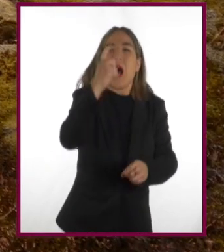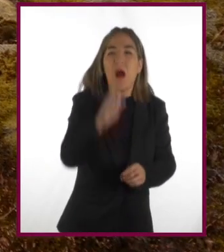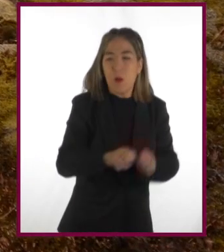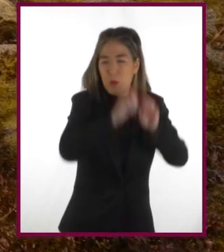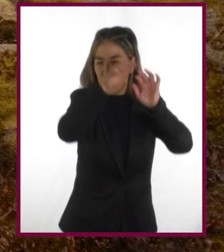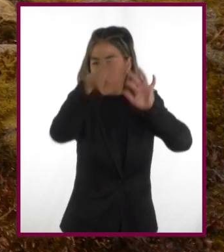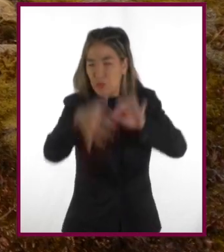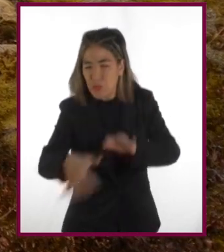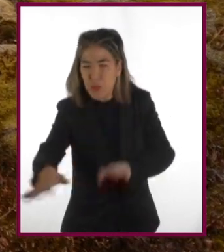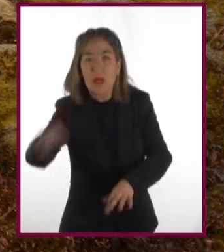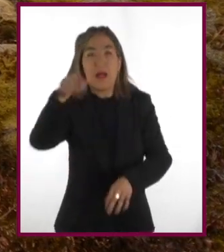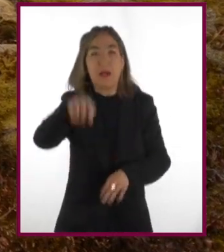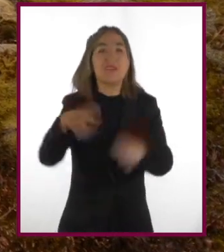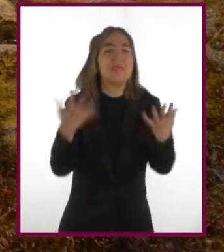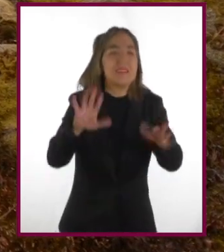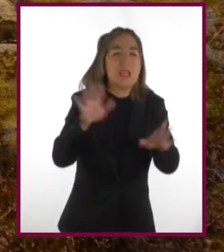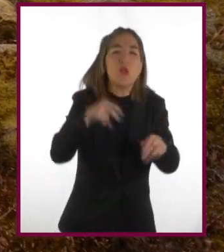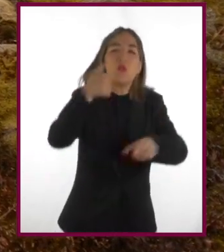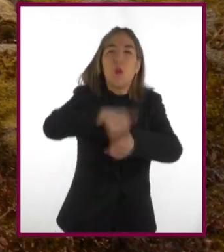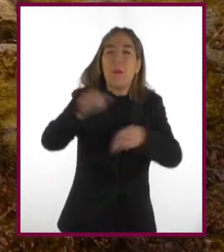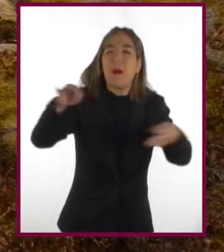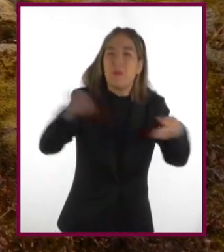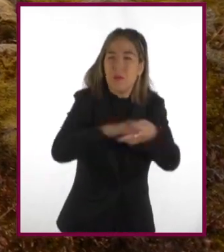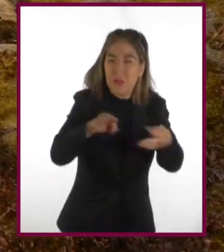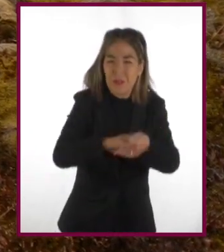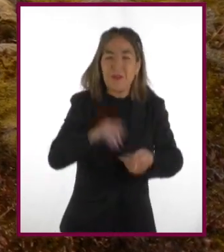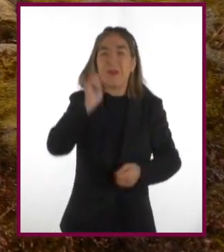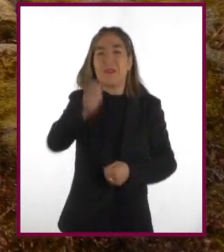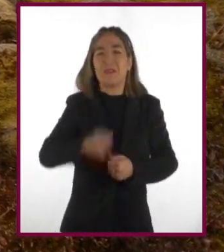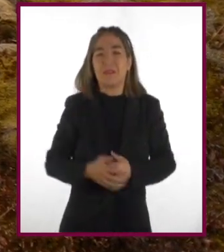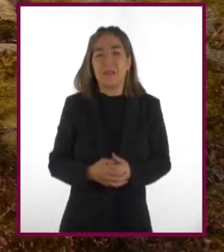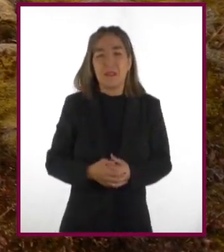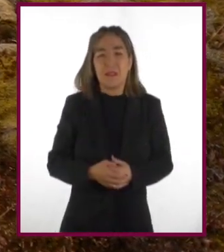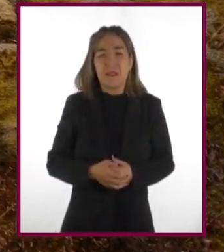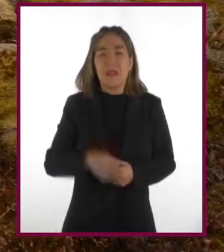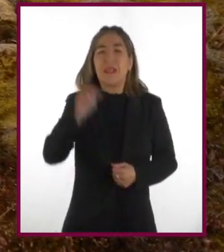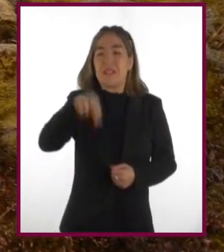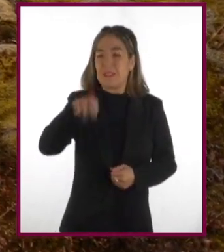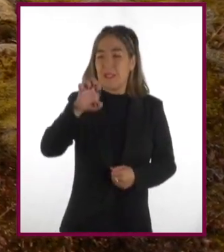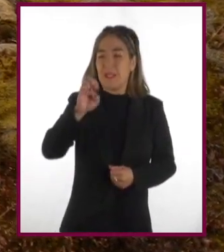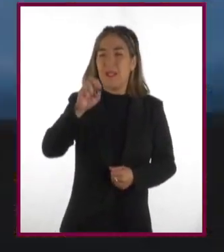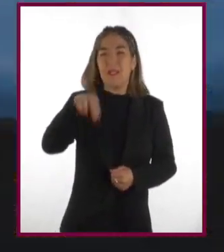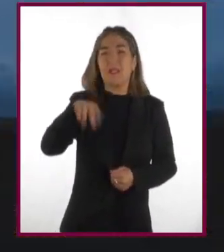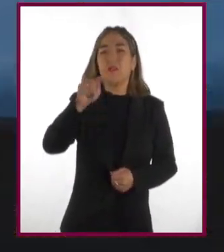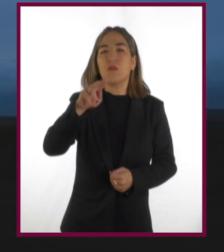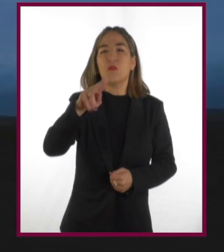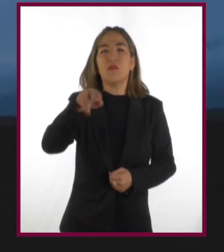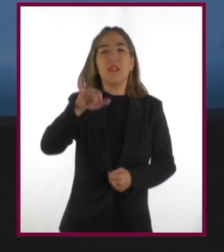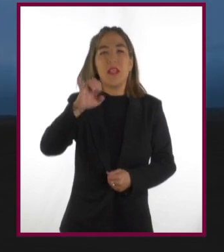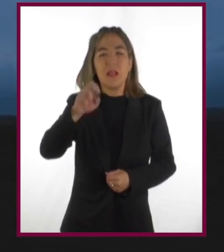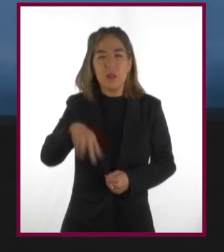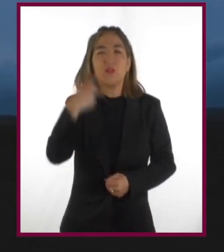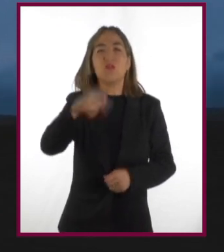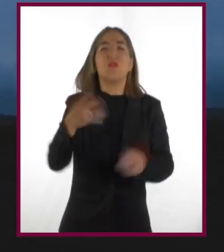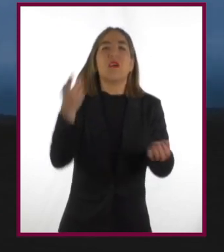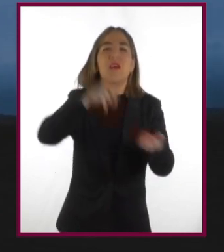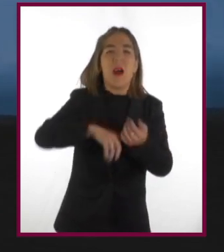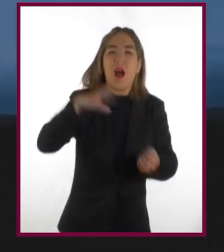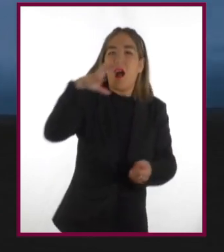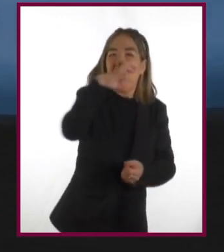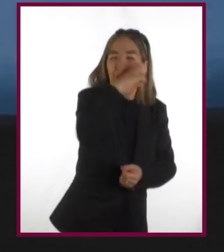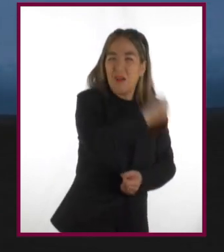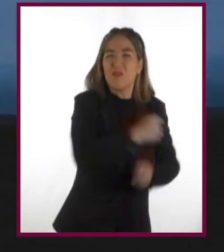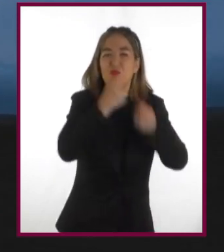fluidos, que incluye muchas aproximaciones, como por ejemplo se consideran fluidos newtonianos, propiedades termodinámicas y